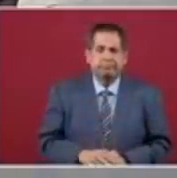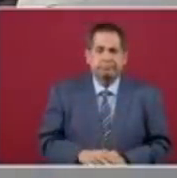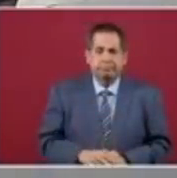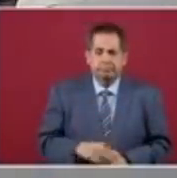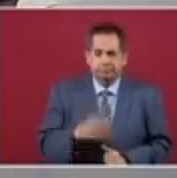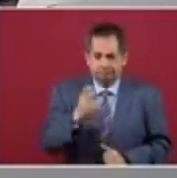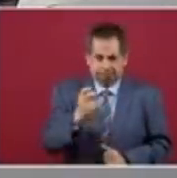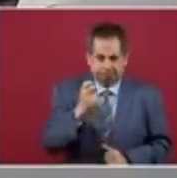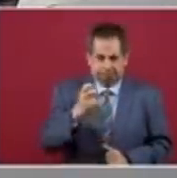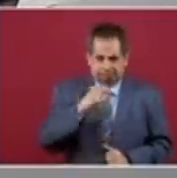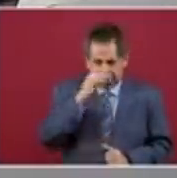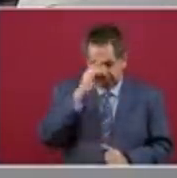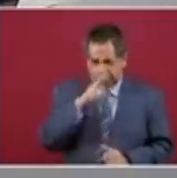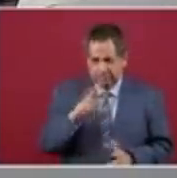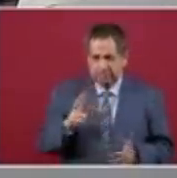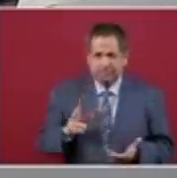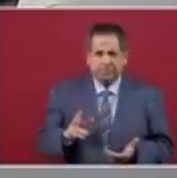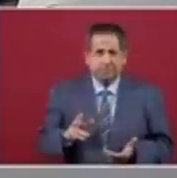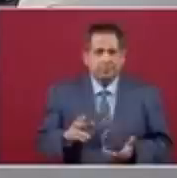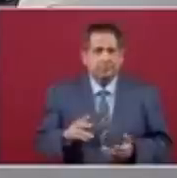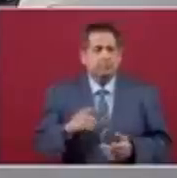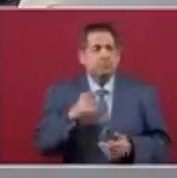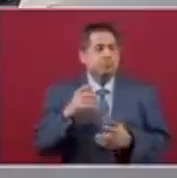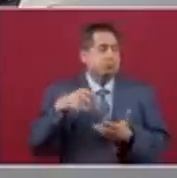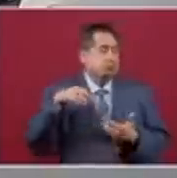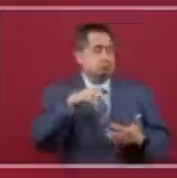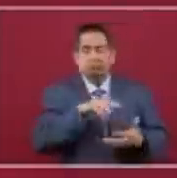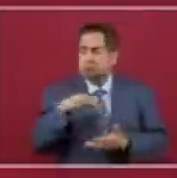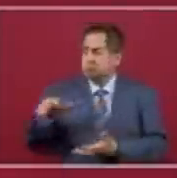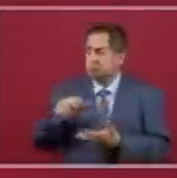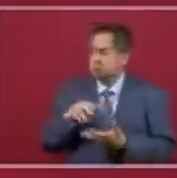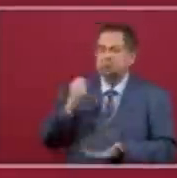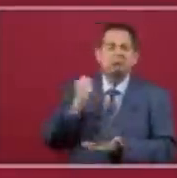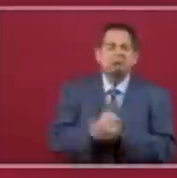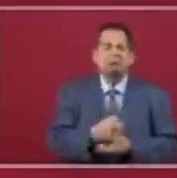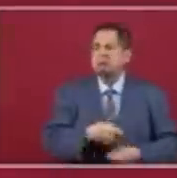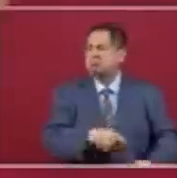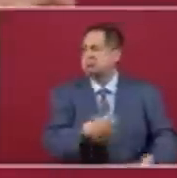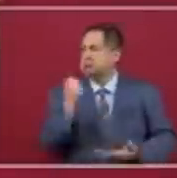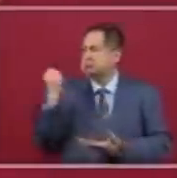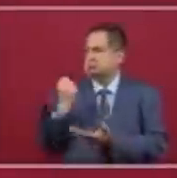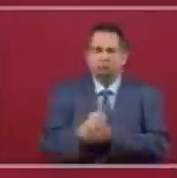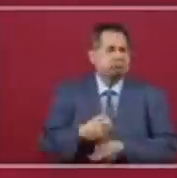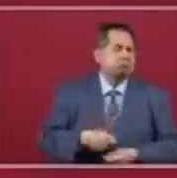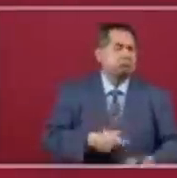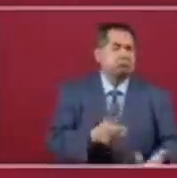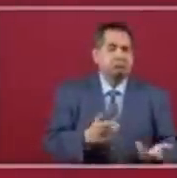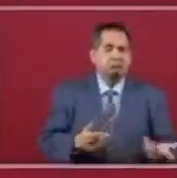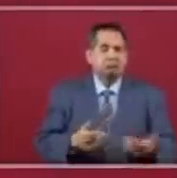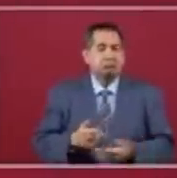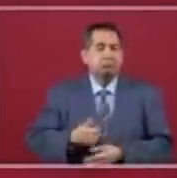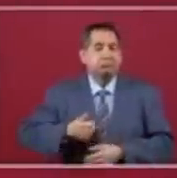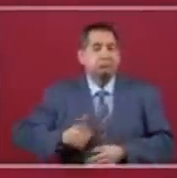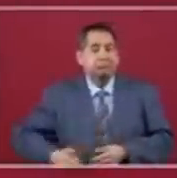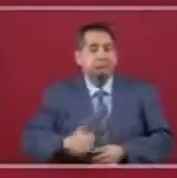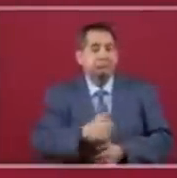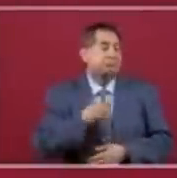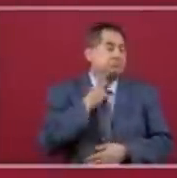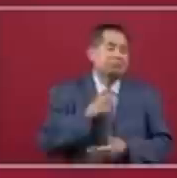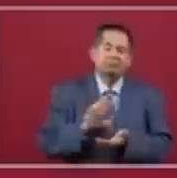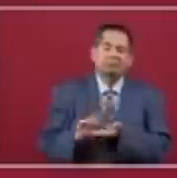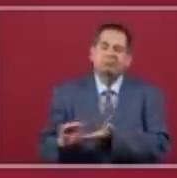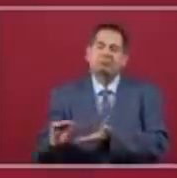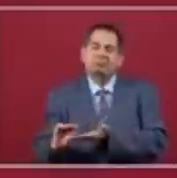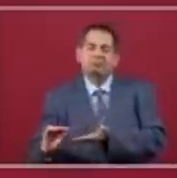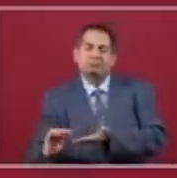Por eso no les costaba trabajo aprobar el presupuesto, porque a cada diputado le daban para